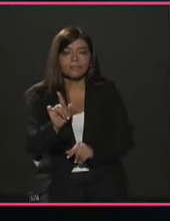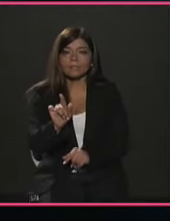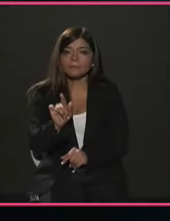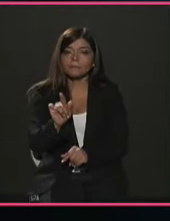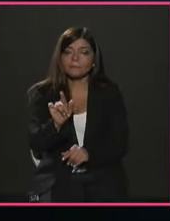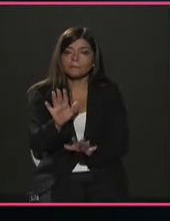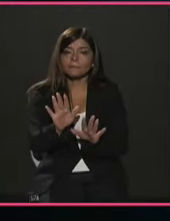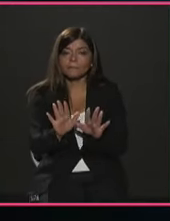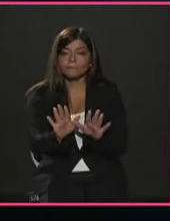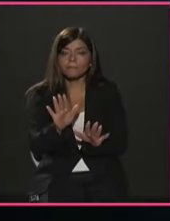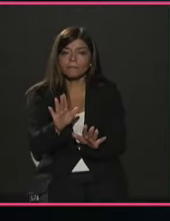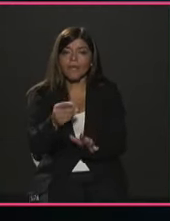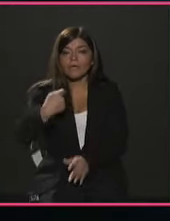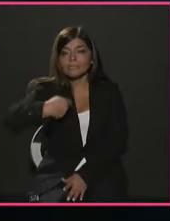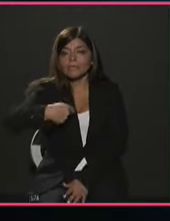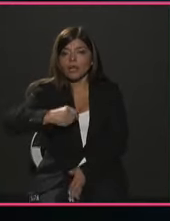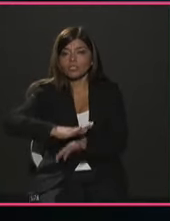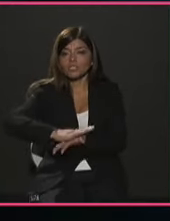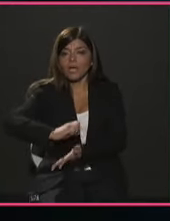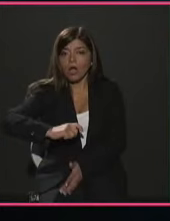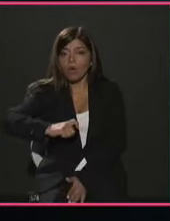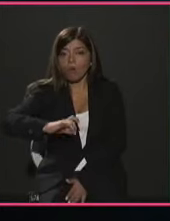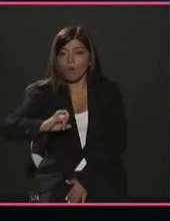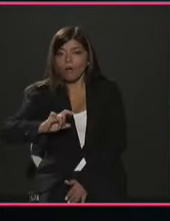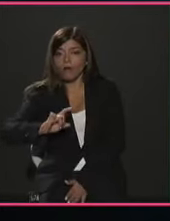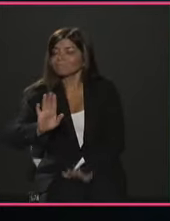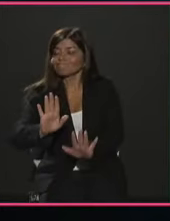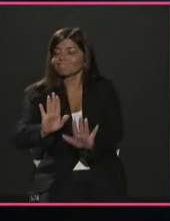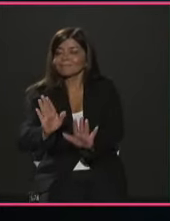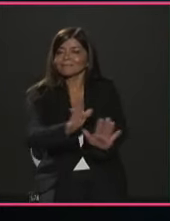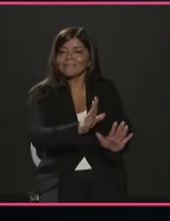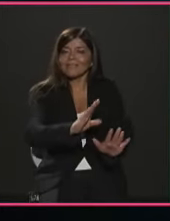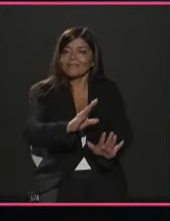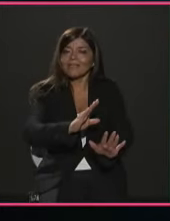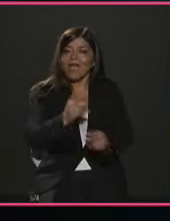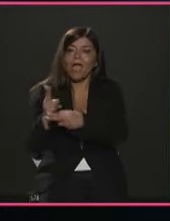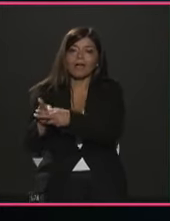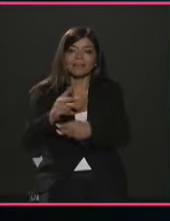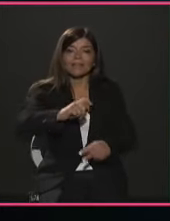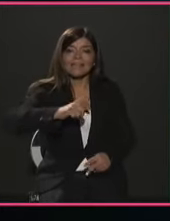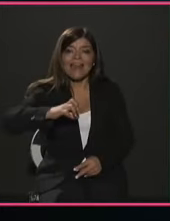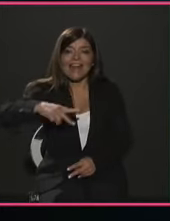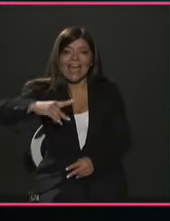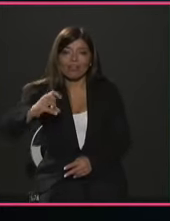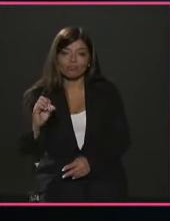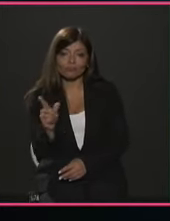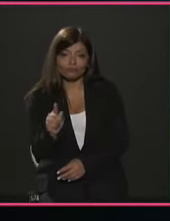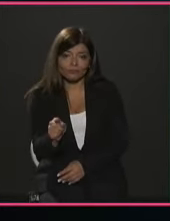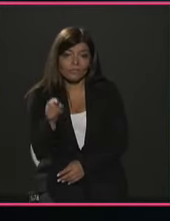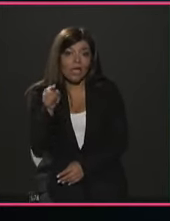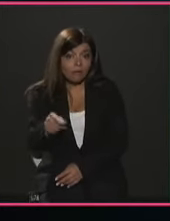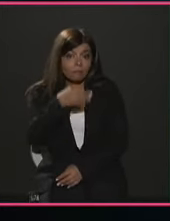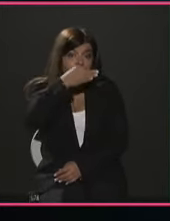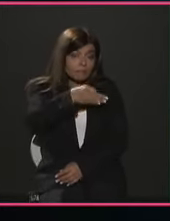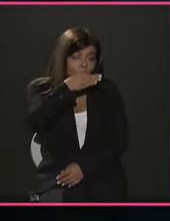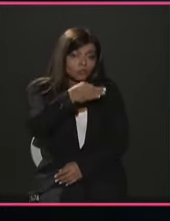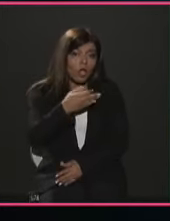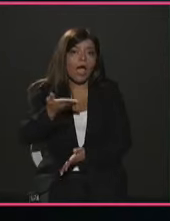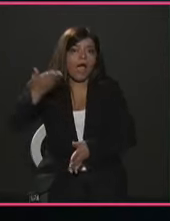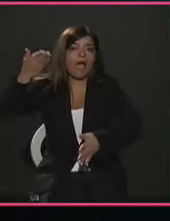el el senador chaguán o no Sergio granado el anuncio que